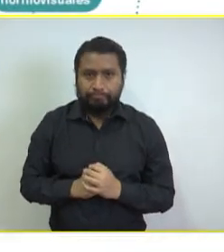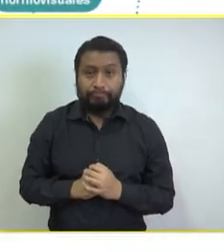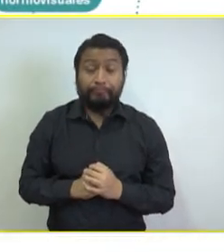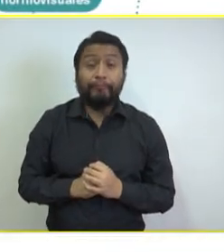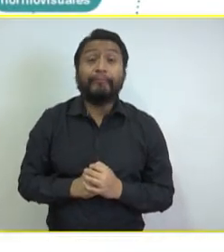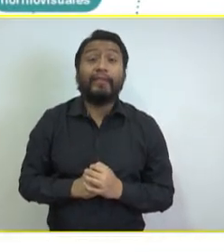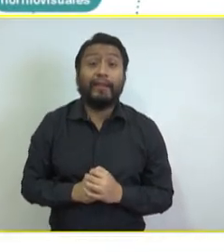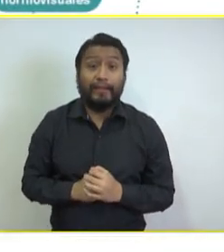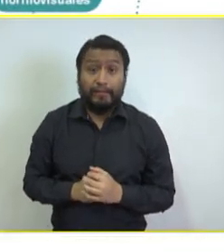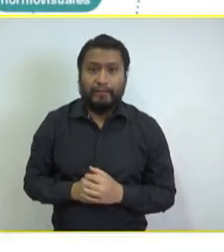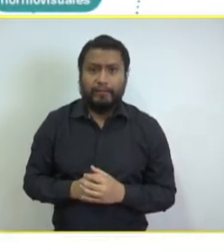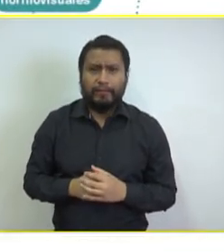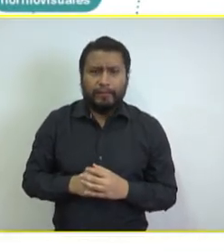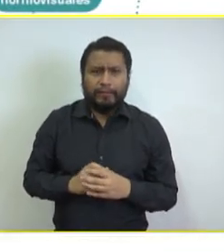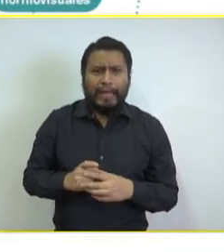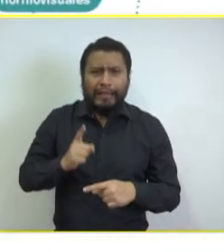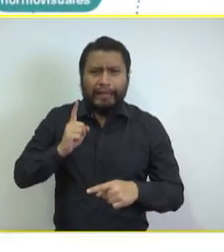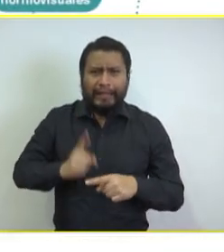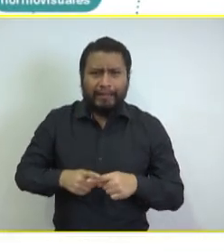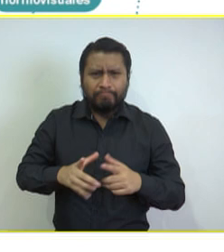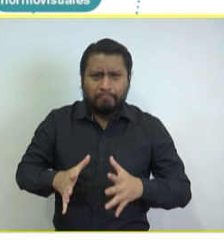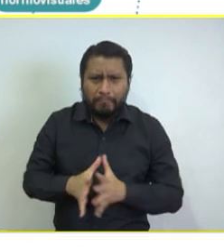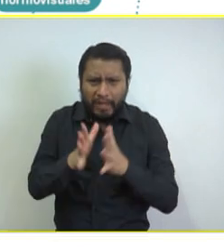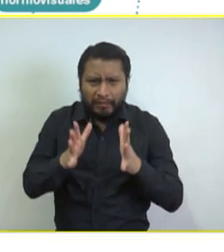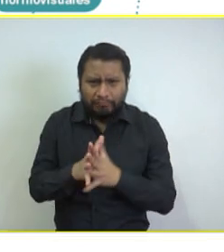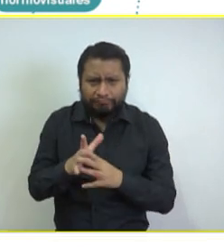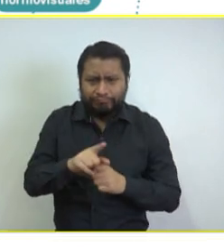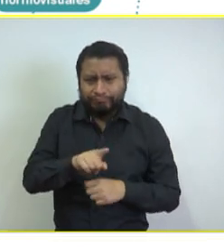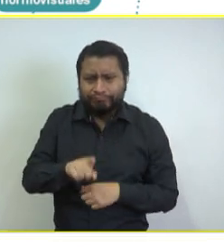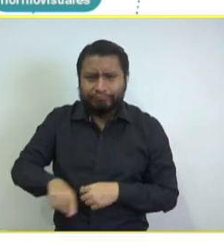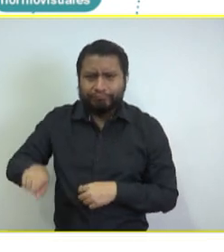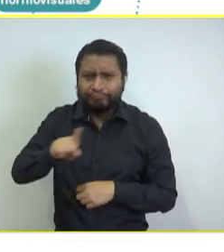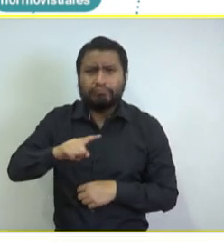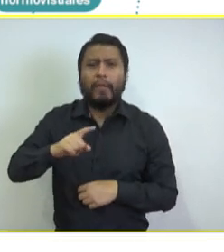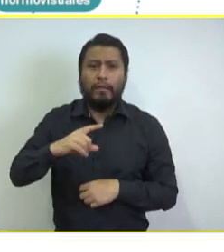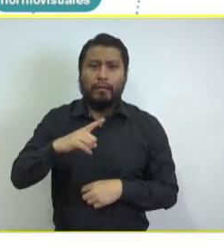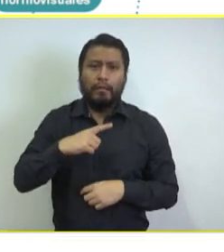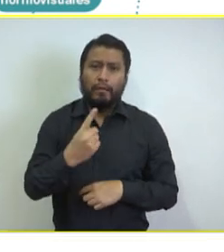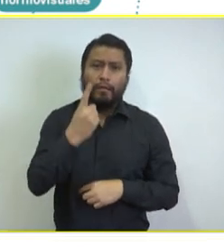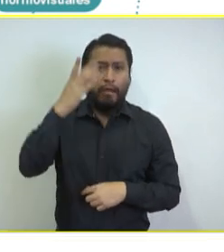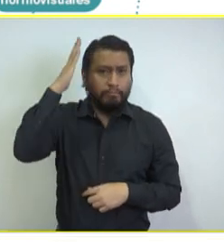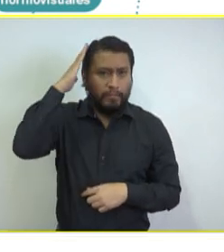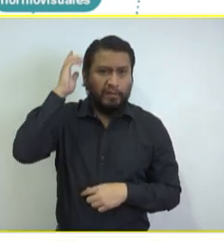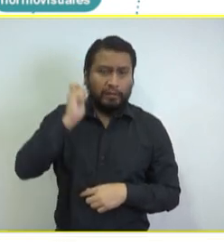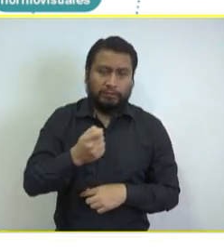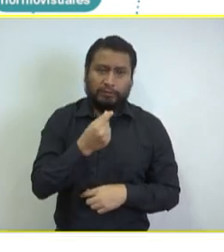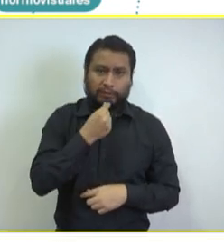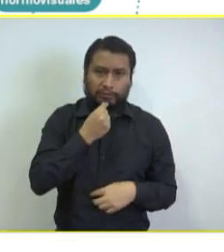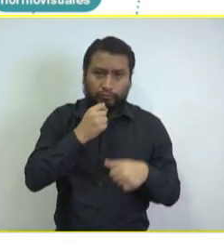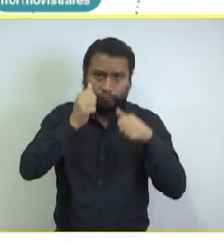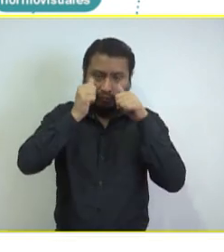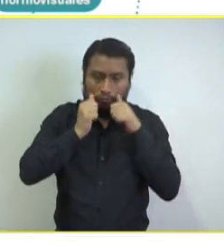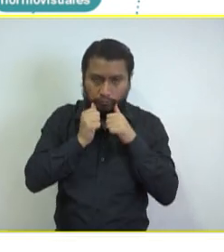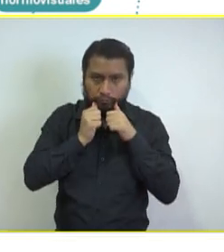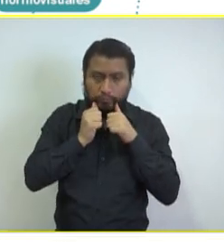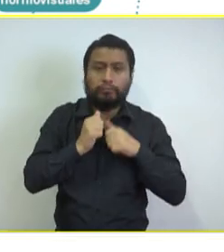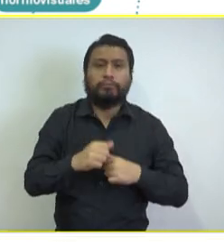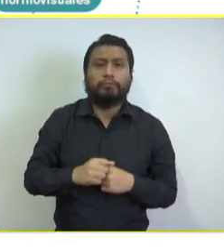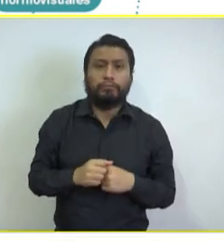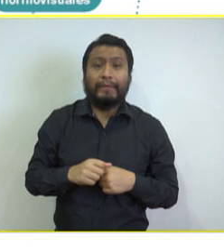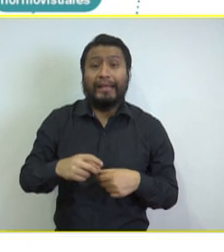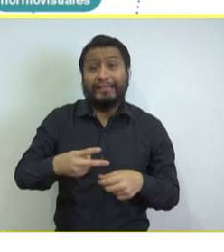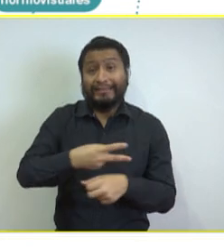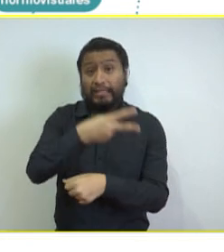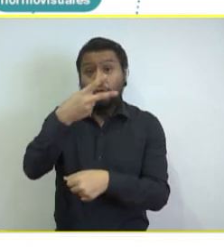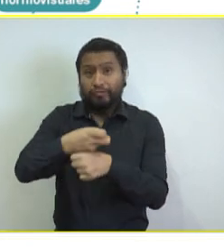Este sería nuestro mapa de stakeholders, teniendo como usuario principal a los niños ciegos, como usuarios